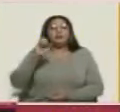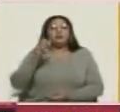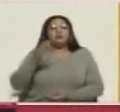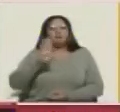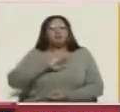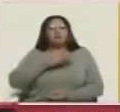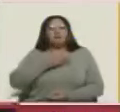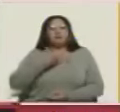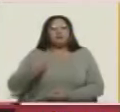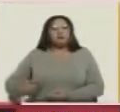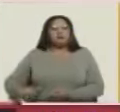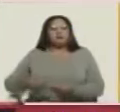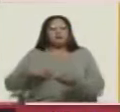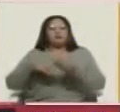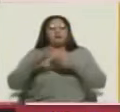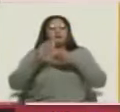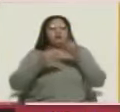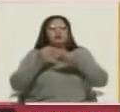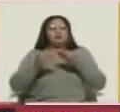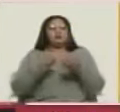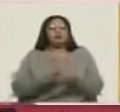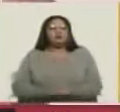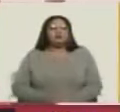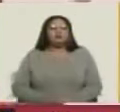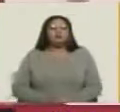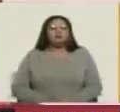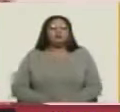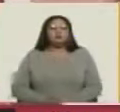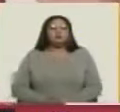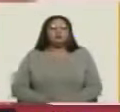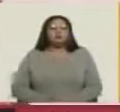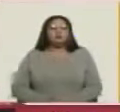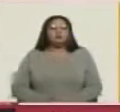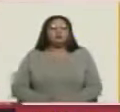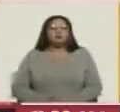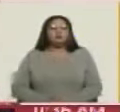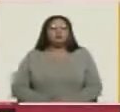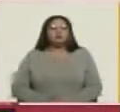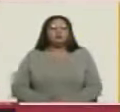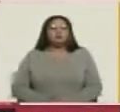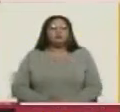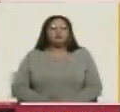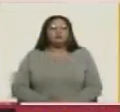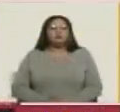presidente. El método de cooptación, que lo hemos aplicado también en algunos casos.